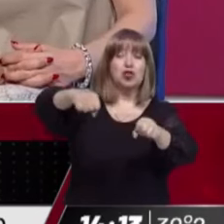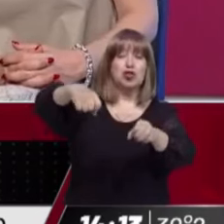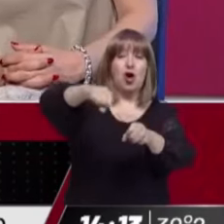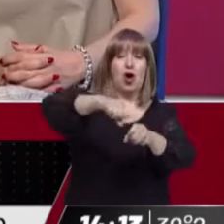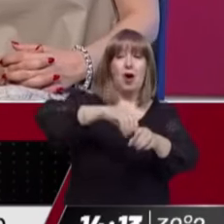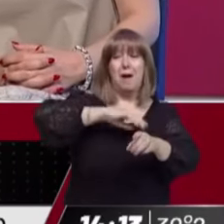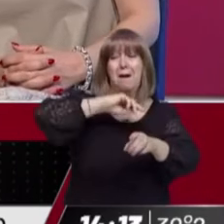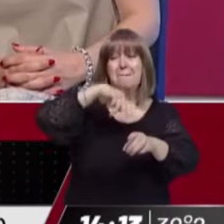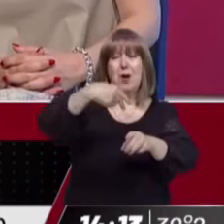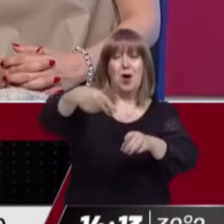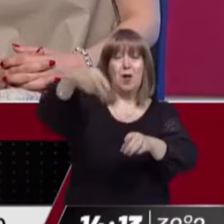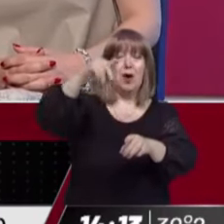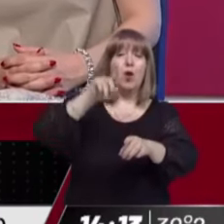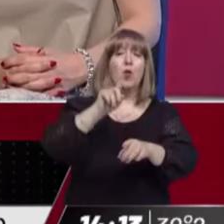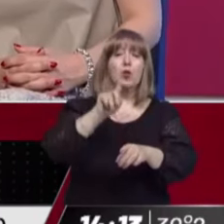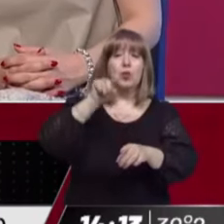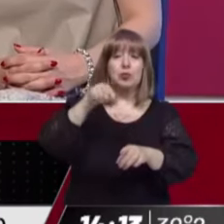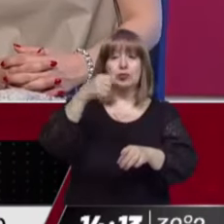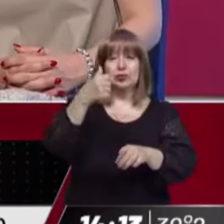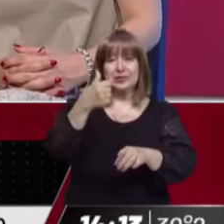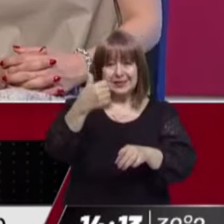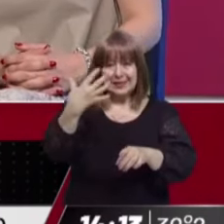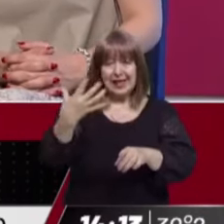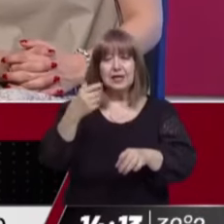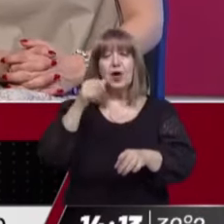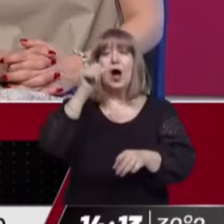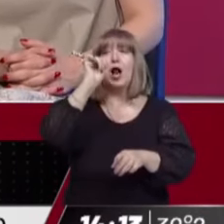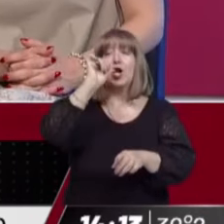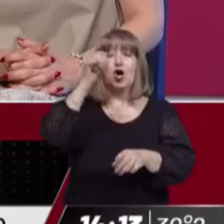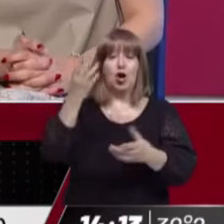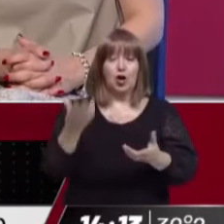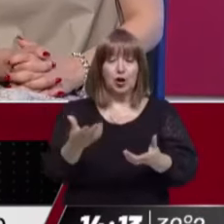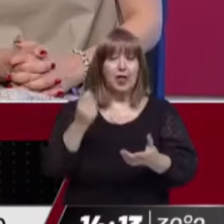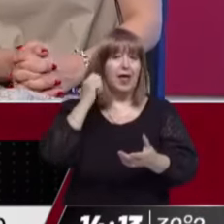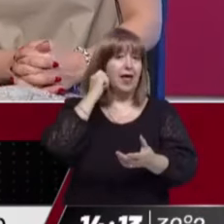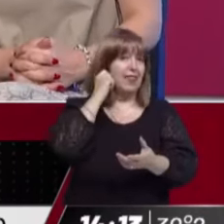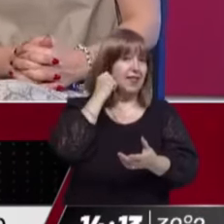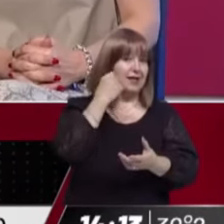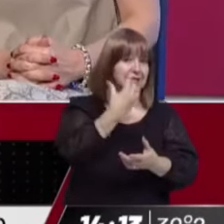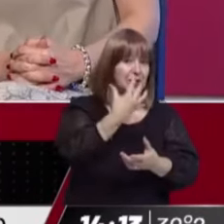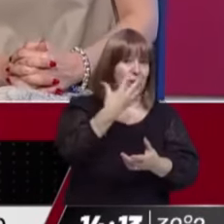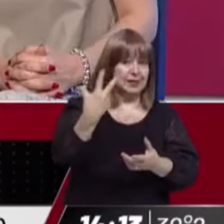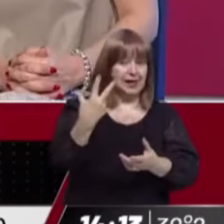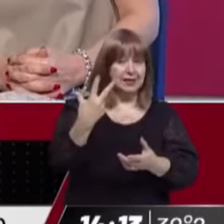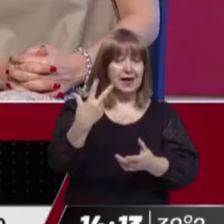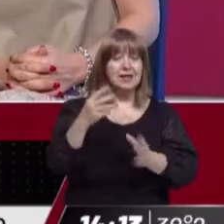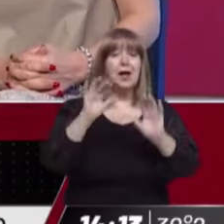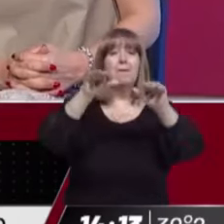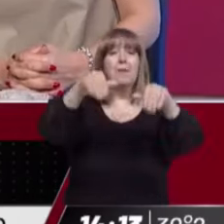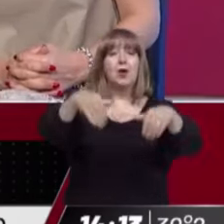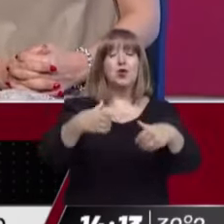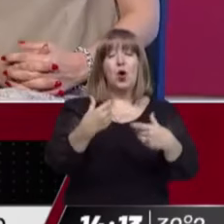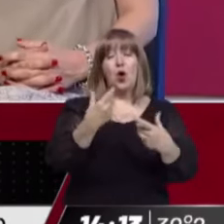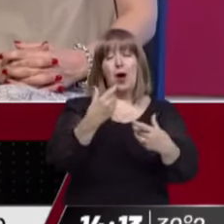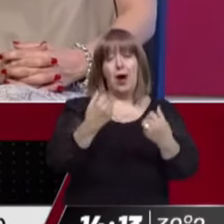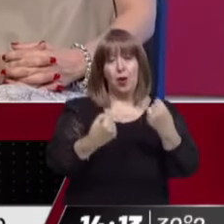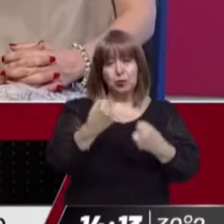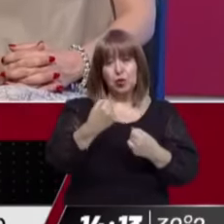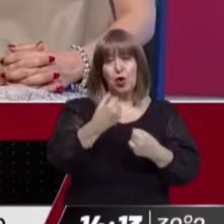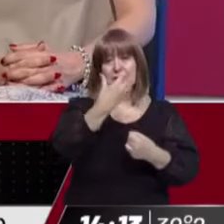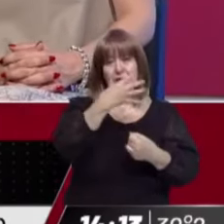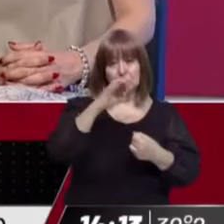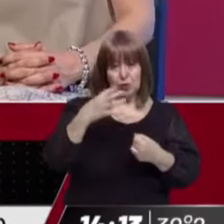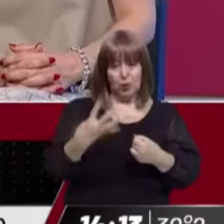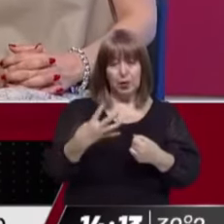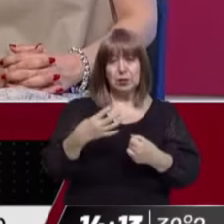hecho de arrojar 1,65 de alcohol en sangre. Un hombre, repetimos, de 53 años que viajaba en un 504 y terminó atropellando